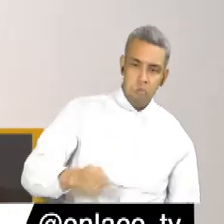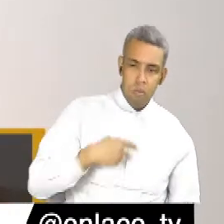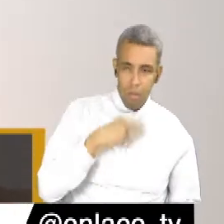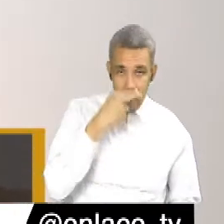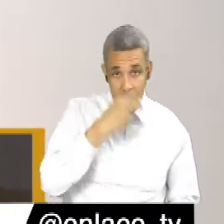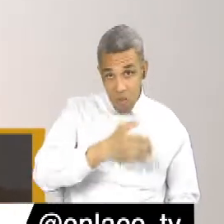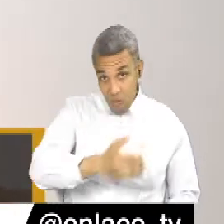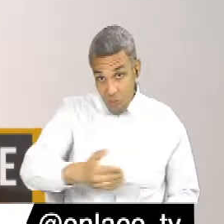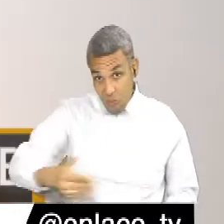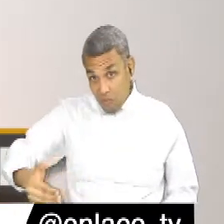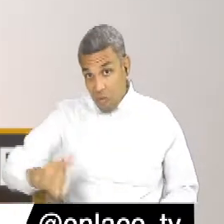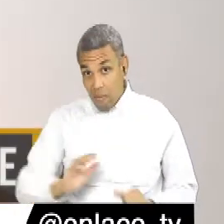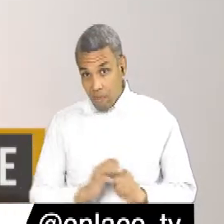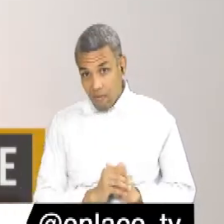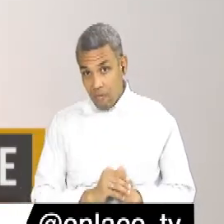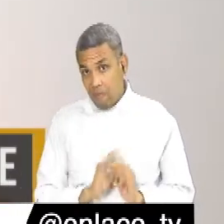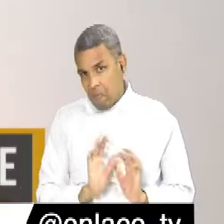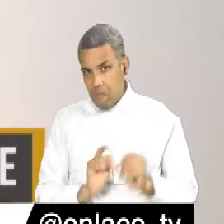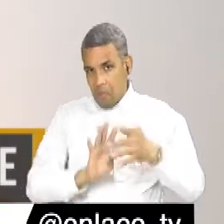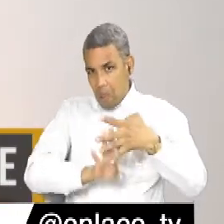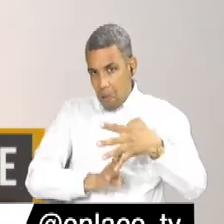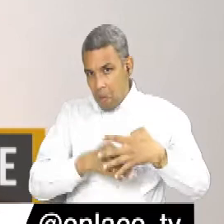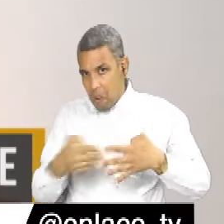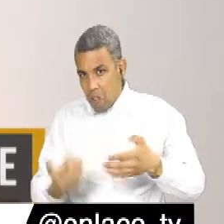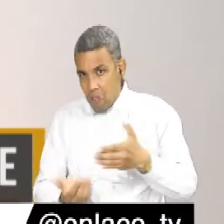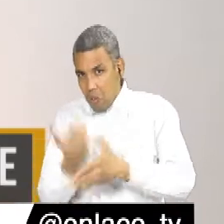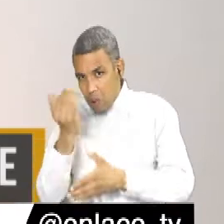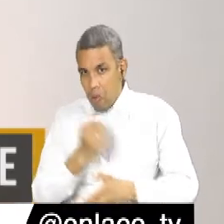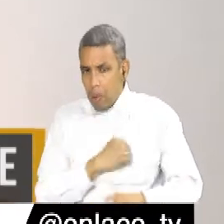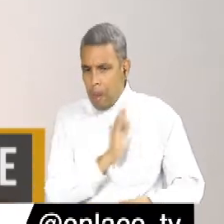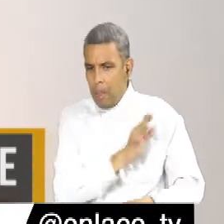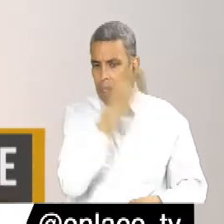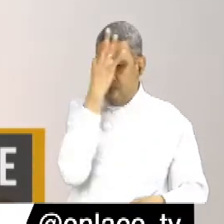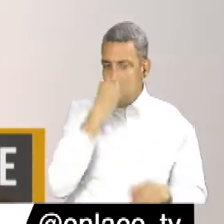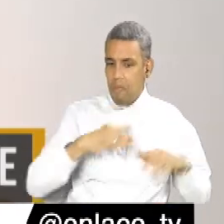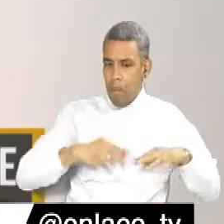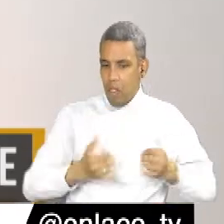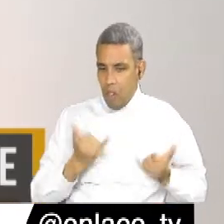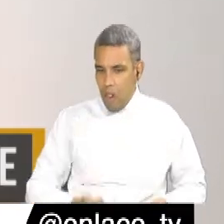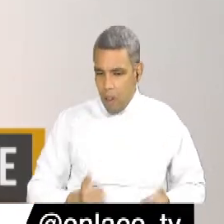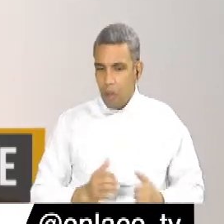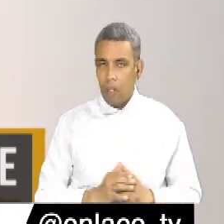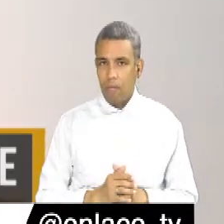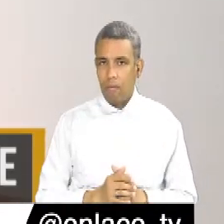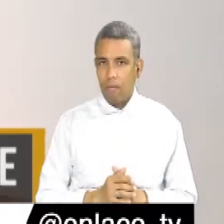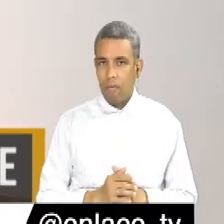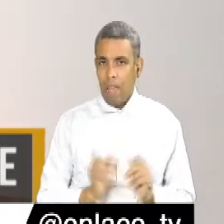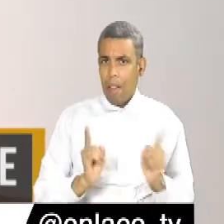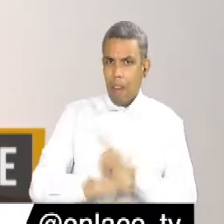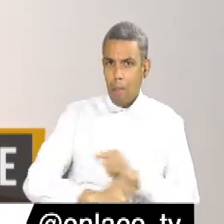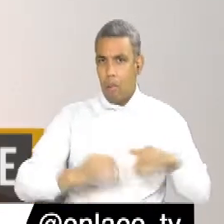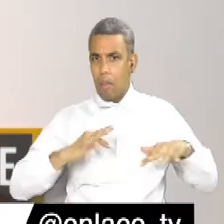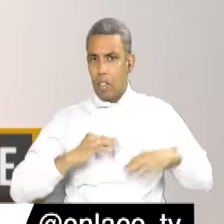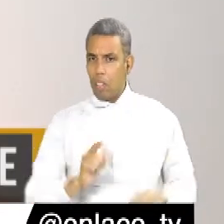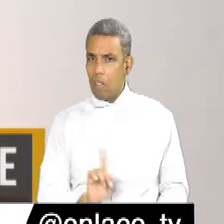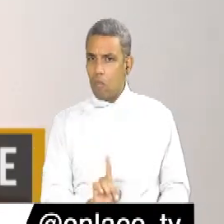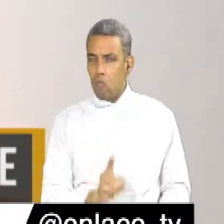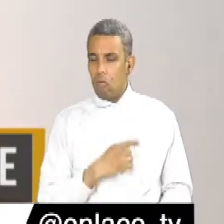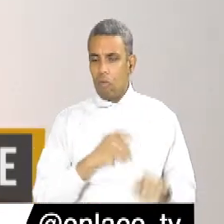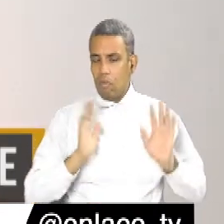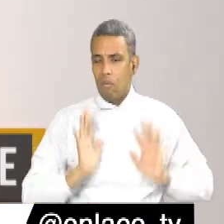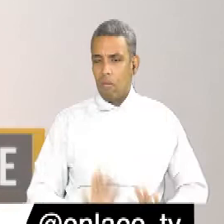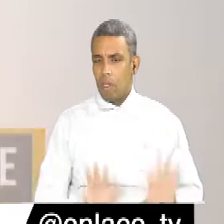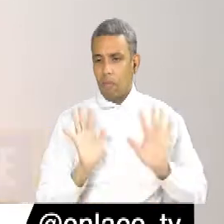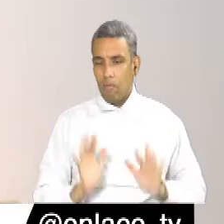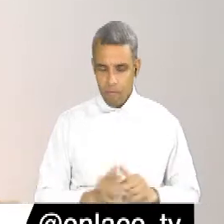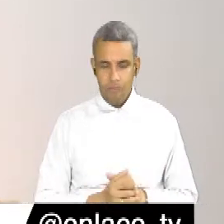esos criterios es que vamos a hacer el nuevo planteamiento de lo que se tiene que ver con el segundo